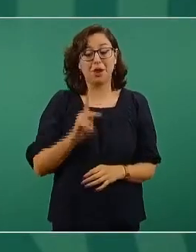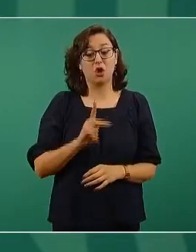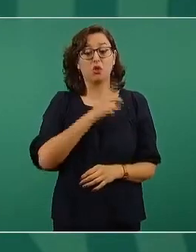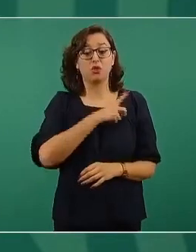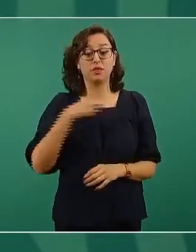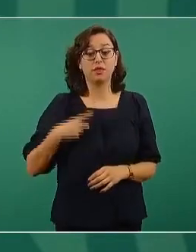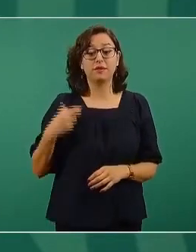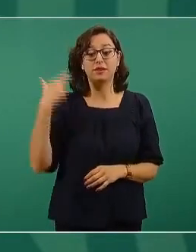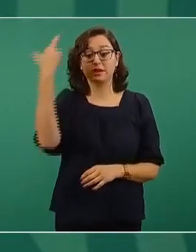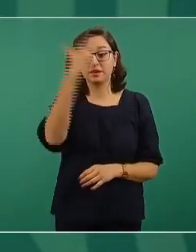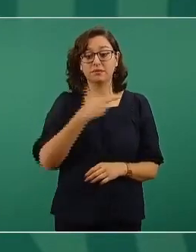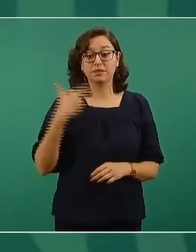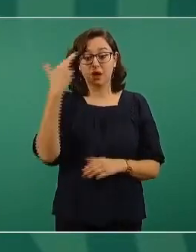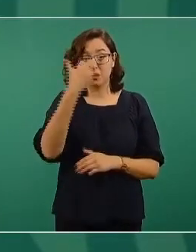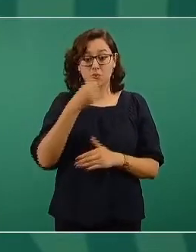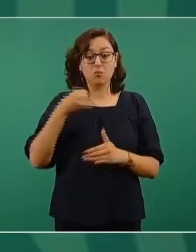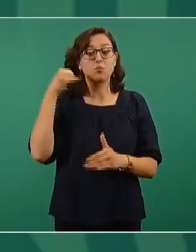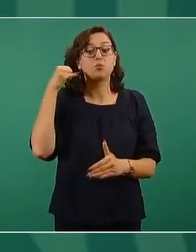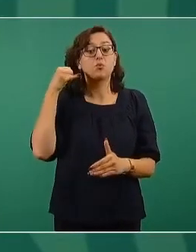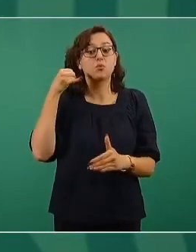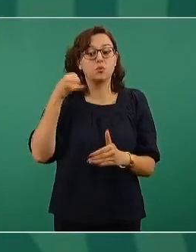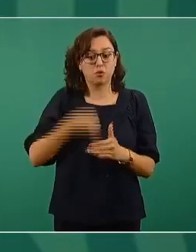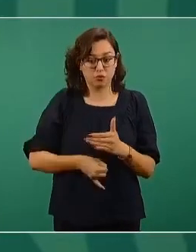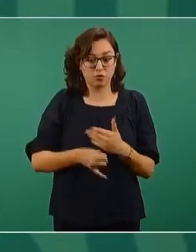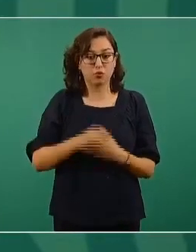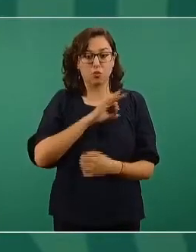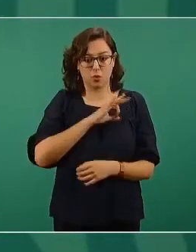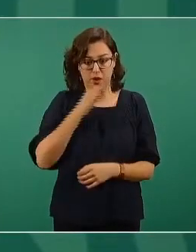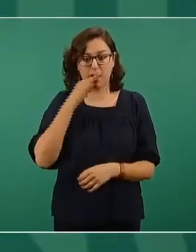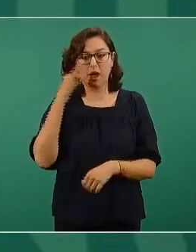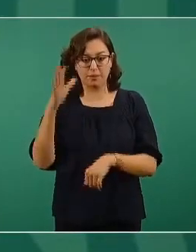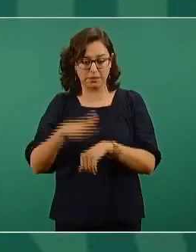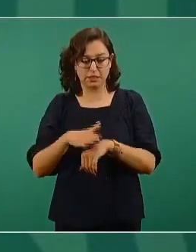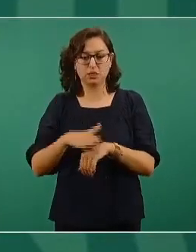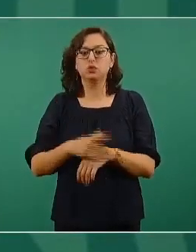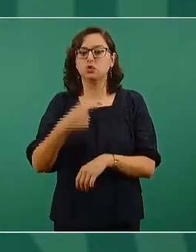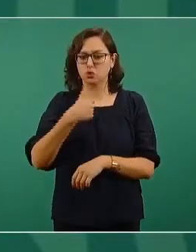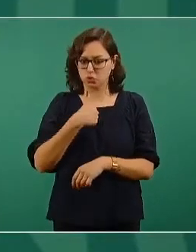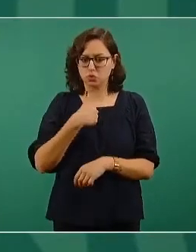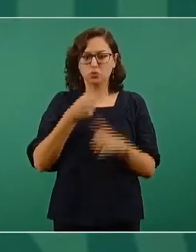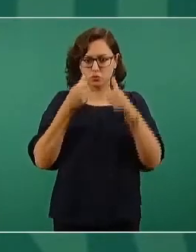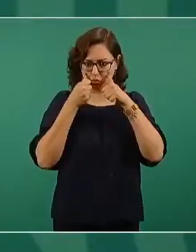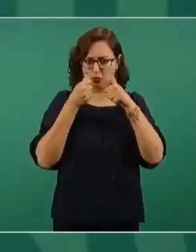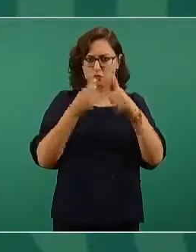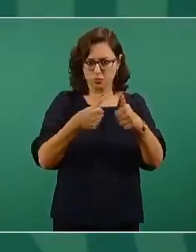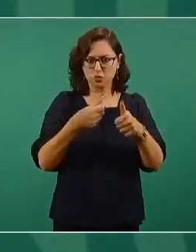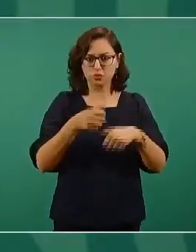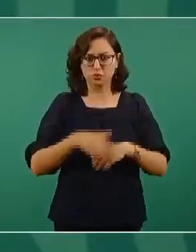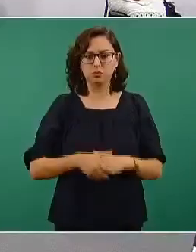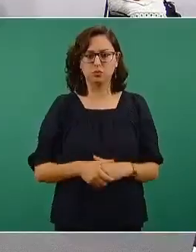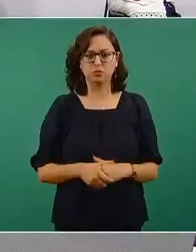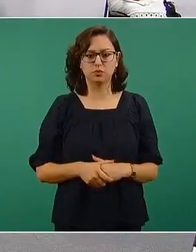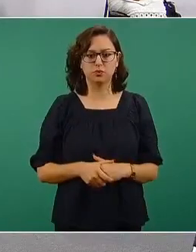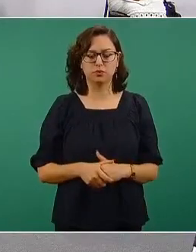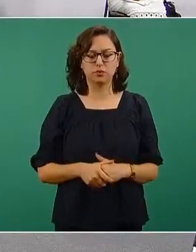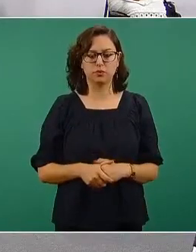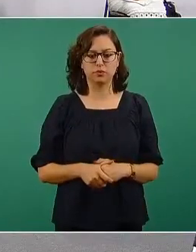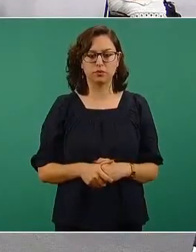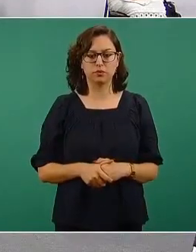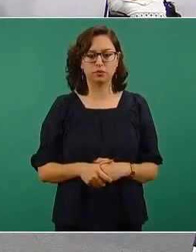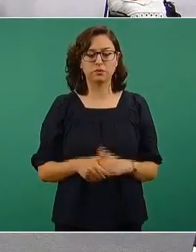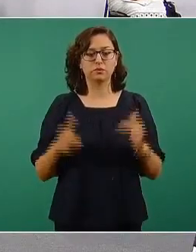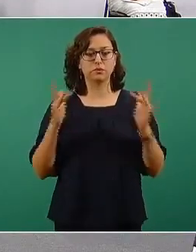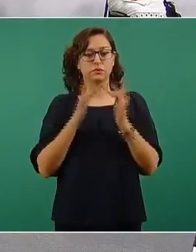bien su asunto, pero eso es lo que le puedes decir. Muchas que gracias. Yo estoy pendiente de su caso. Muy amable. Vamos a